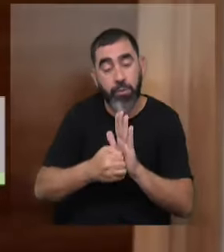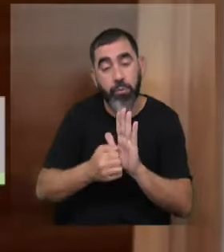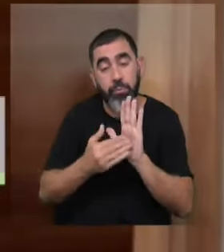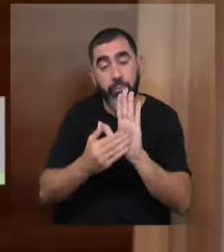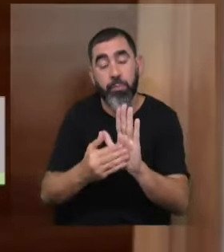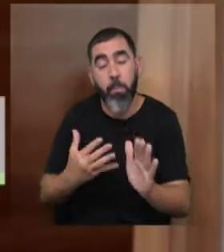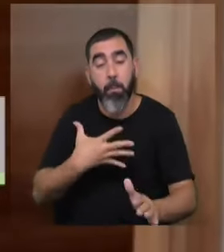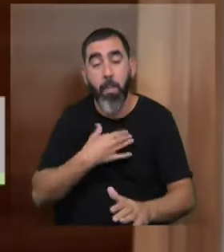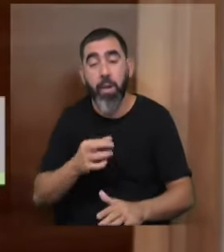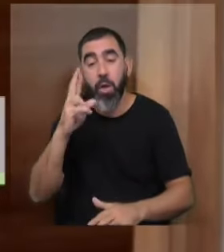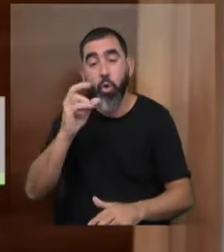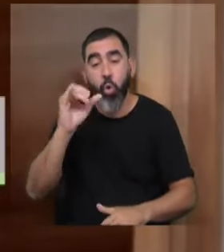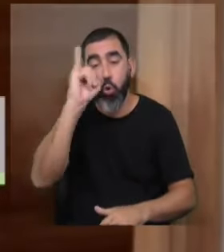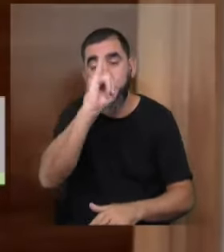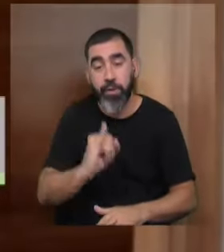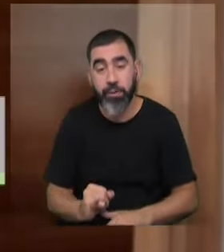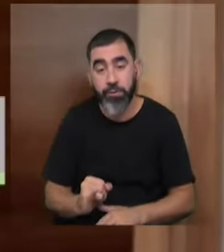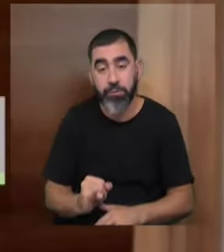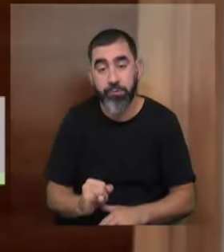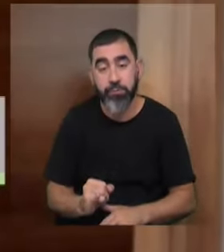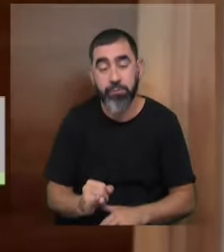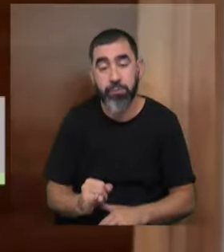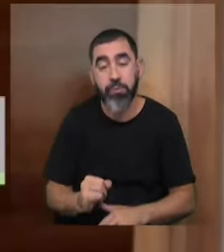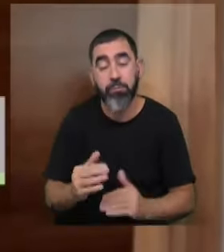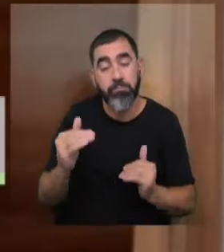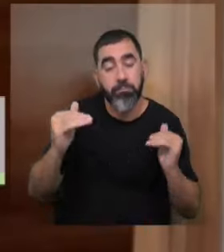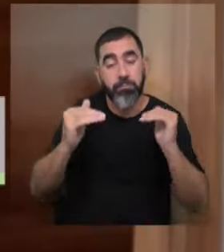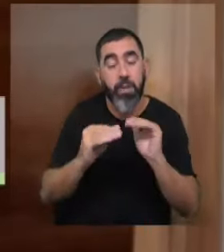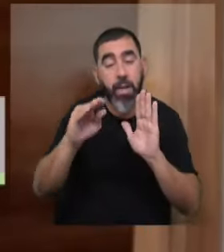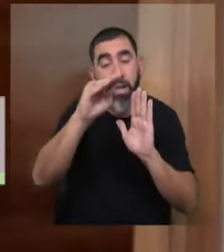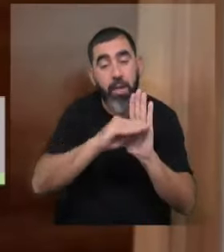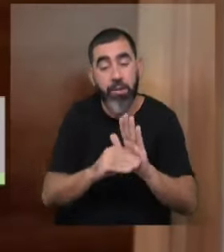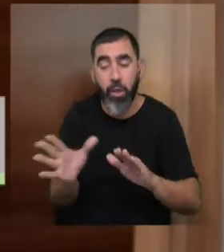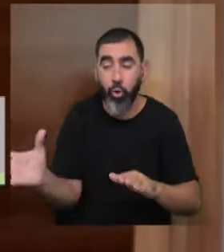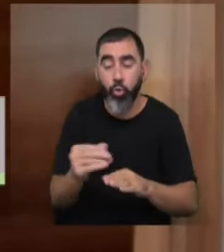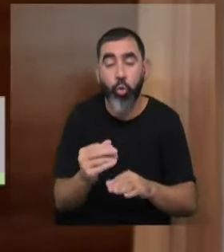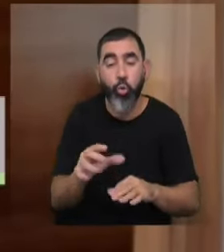la nacionalista Gloria Rodríguez consagra la paridad en las listas a todos